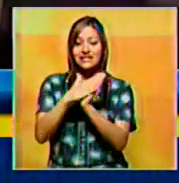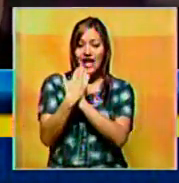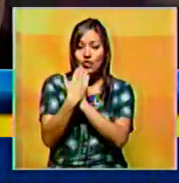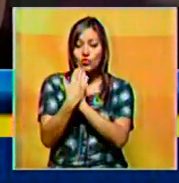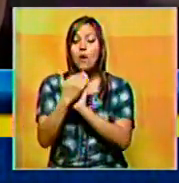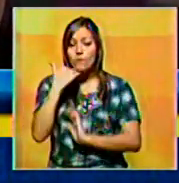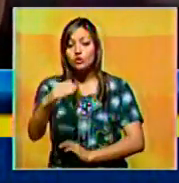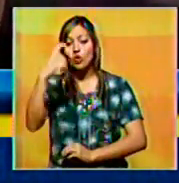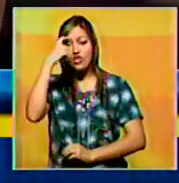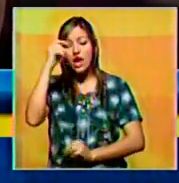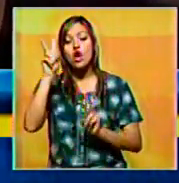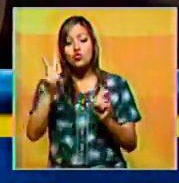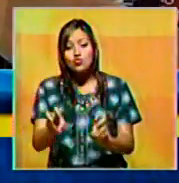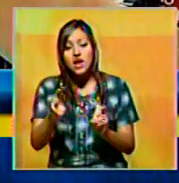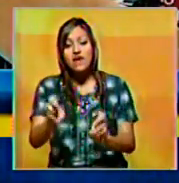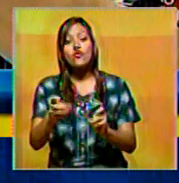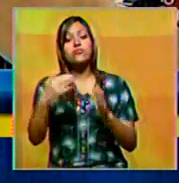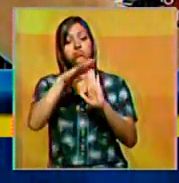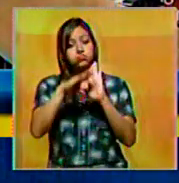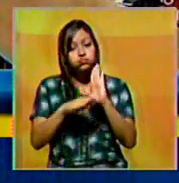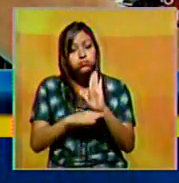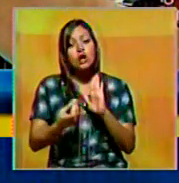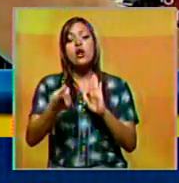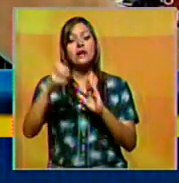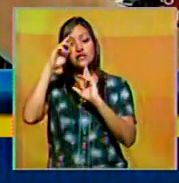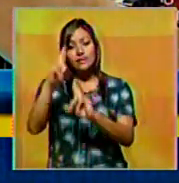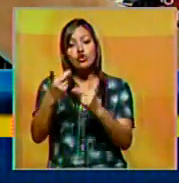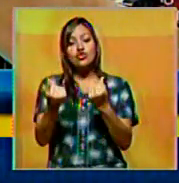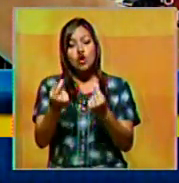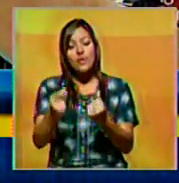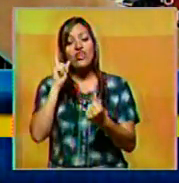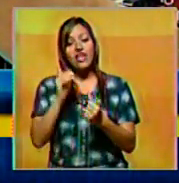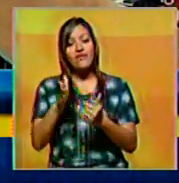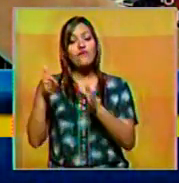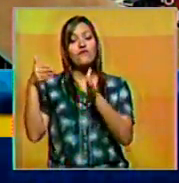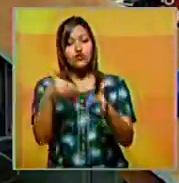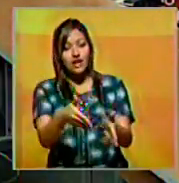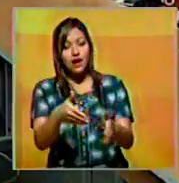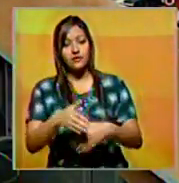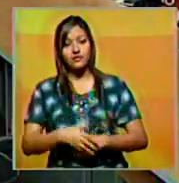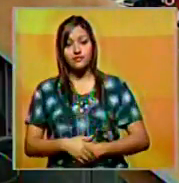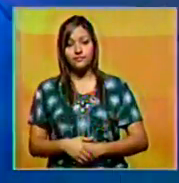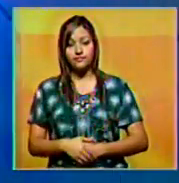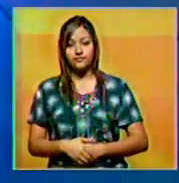los próximos días anunciará la nueva estructura de precios que debe ofrecer la funeraria Monumental.